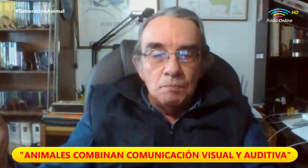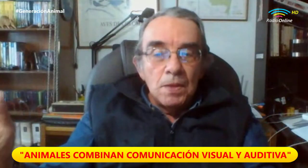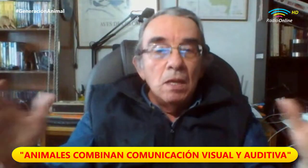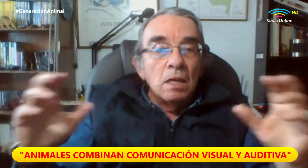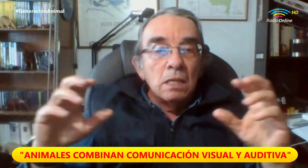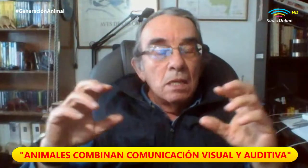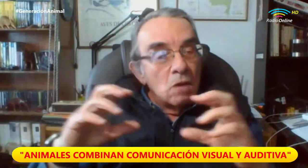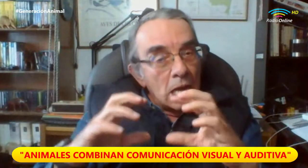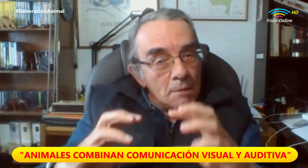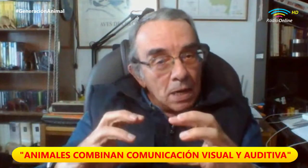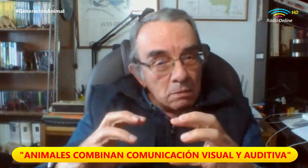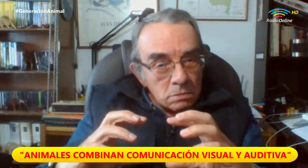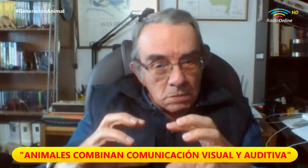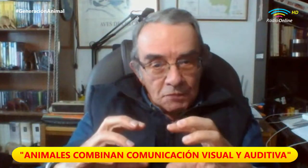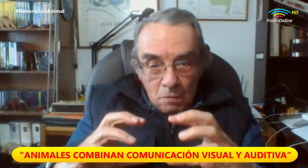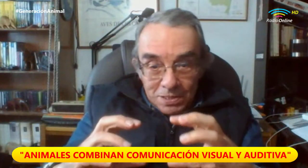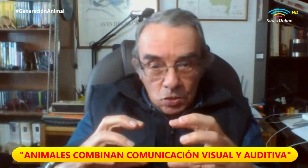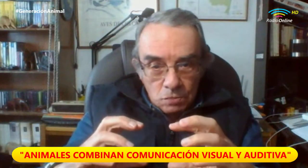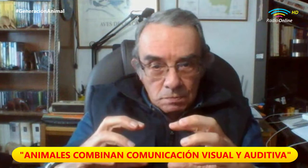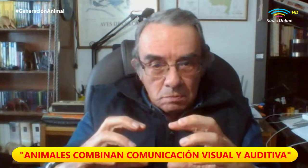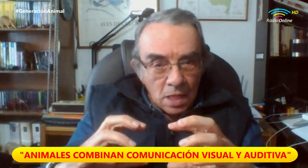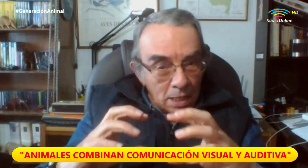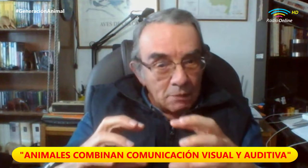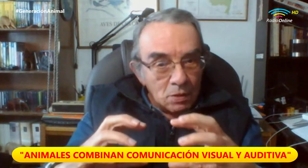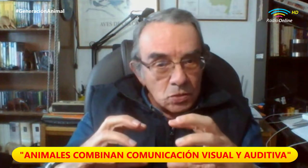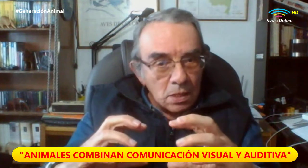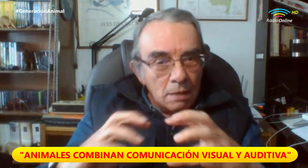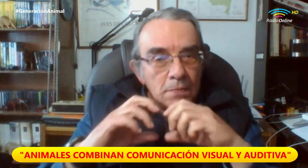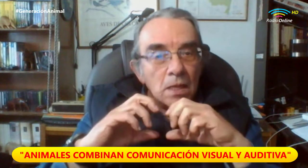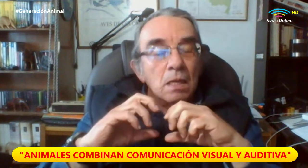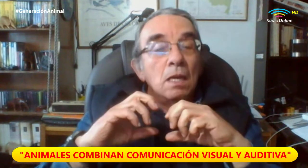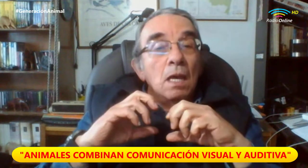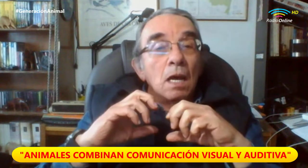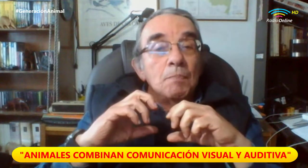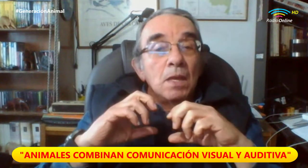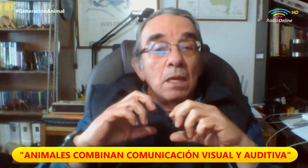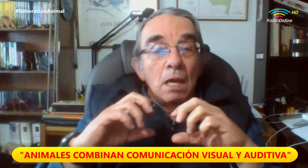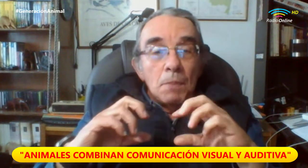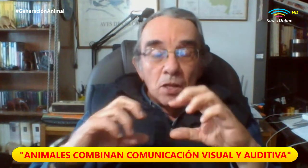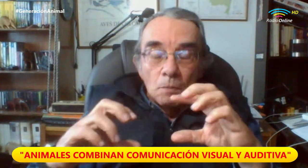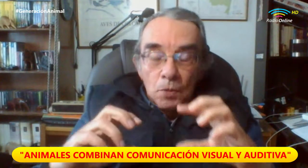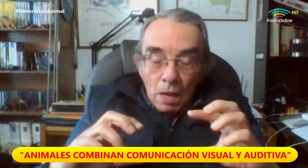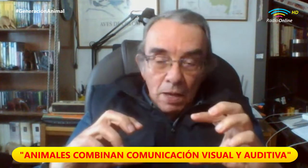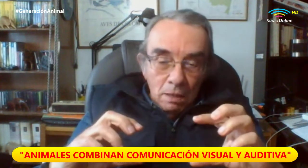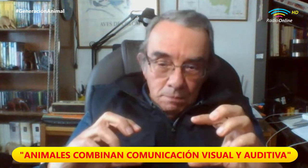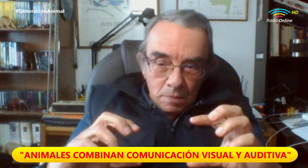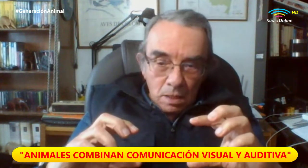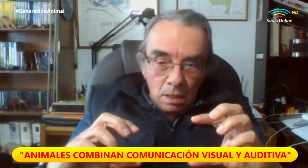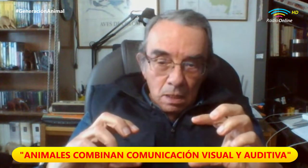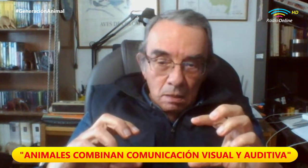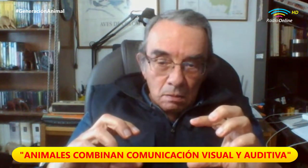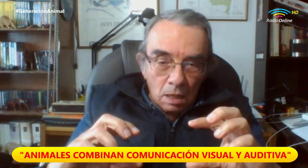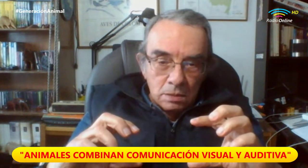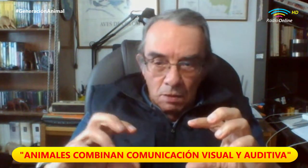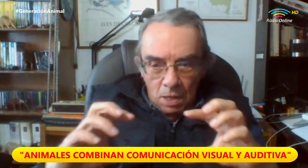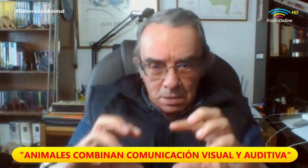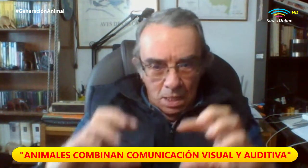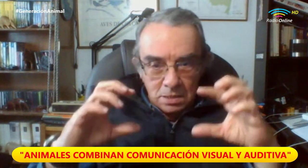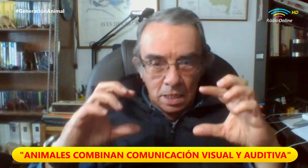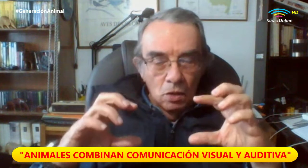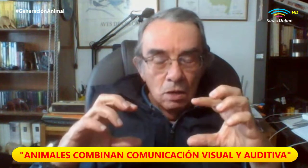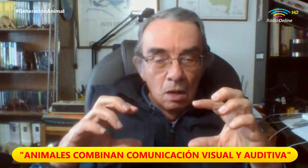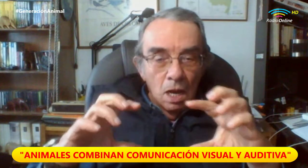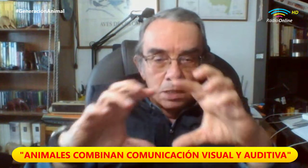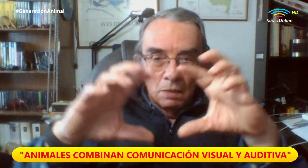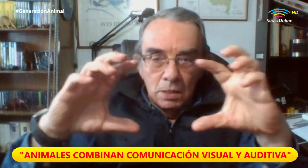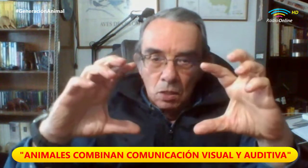en un cuarto que tenía una cámara de filmación de alta velocidad, y el perrito podía ver hacia